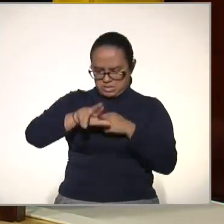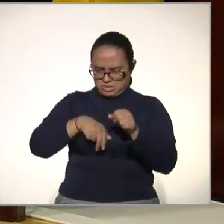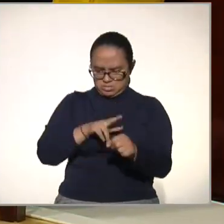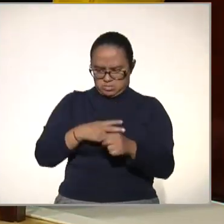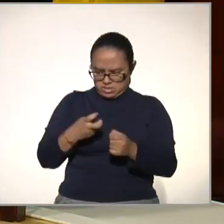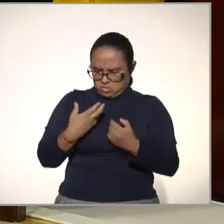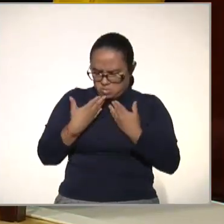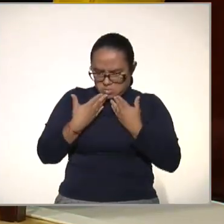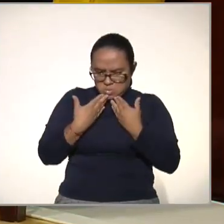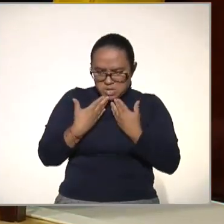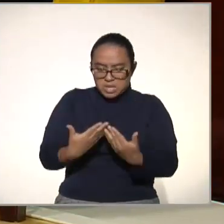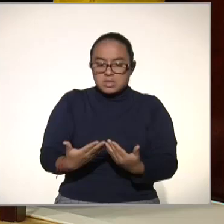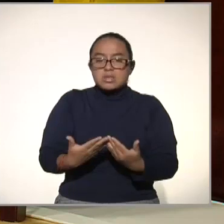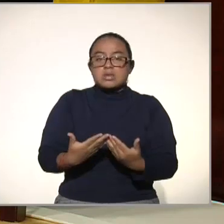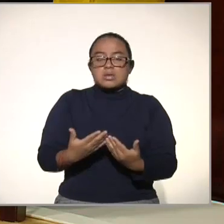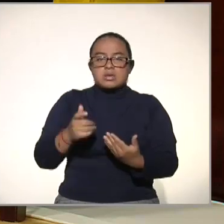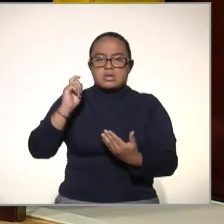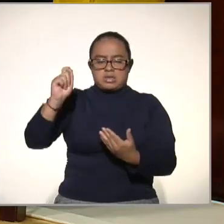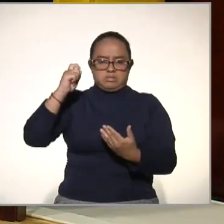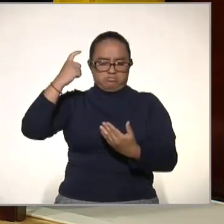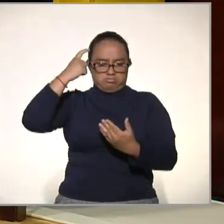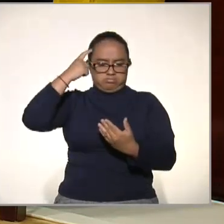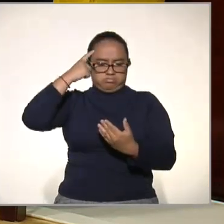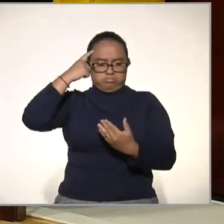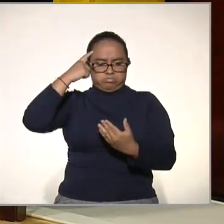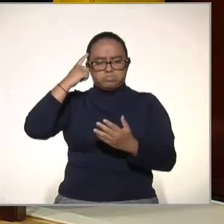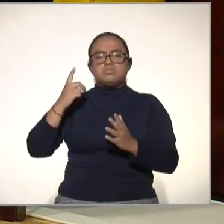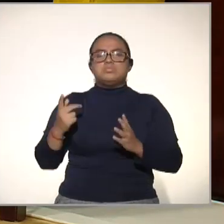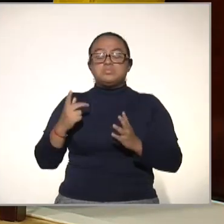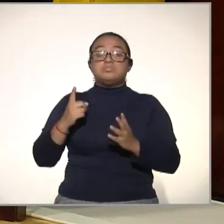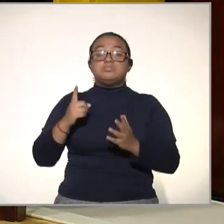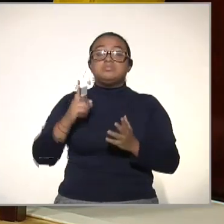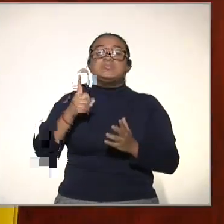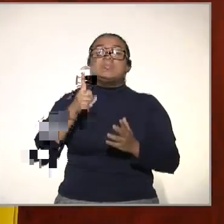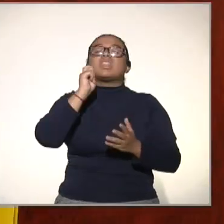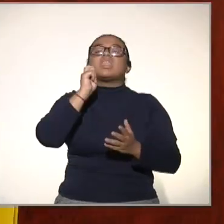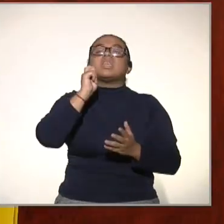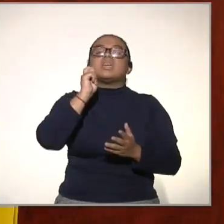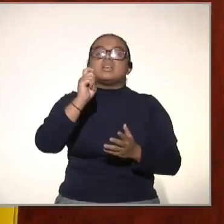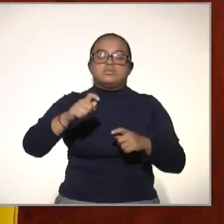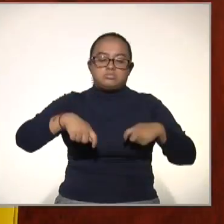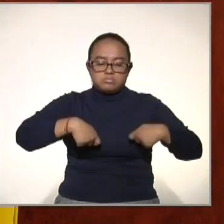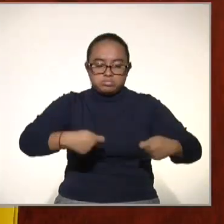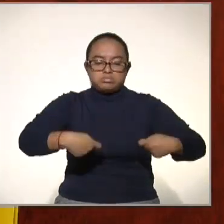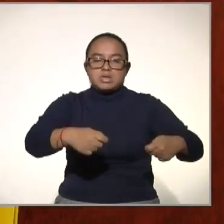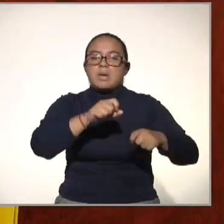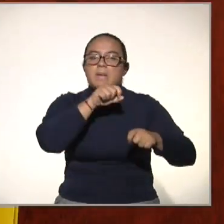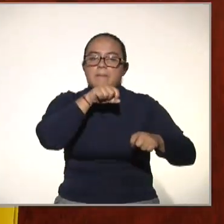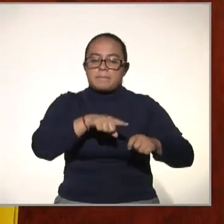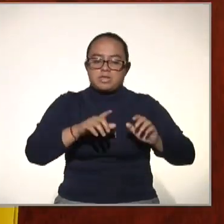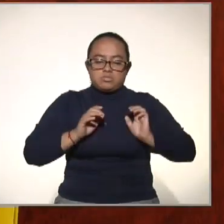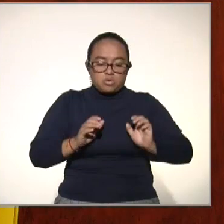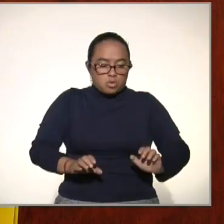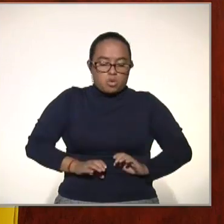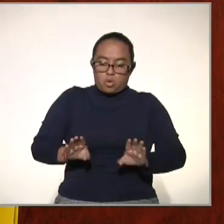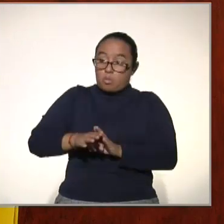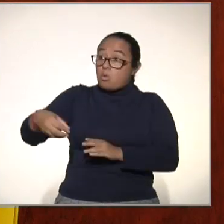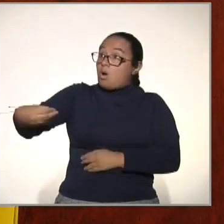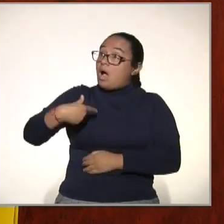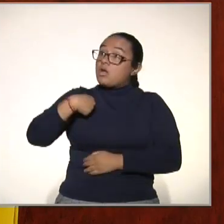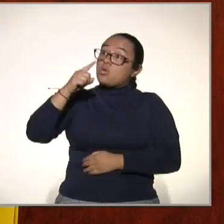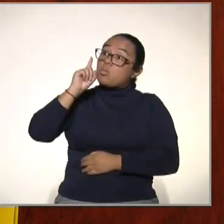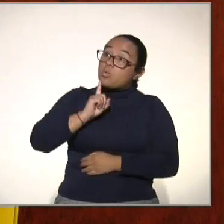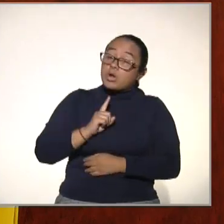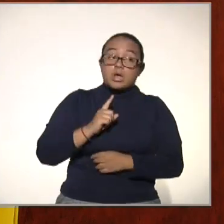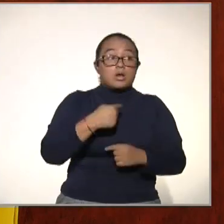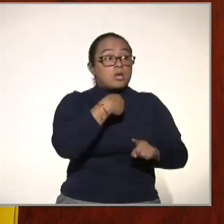en los genes, que es biológico, que está en el cerebro, entonces estamos reproduciendo una lectura de los cuerpos que jerarquiza a unos e